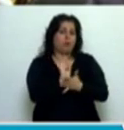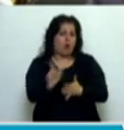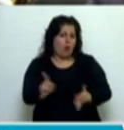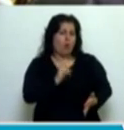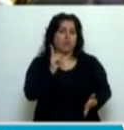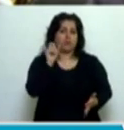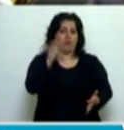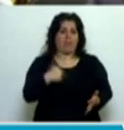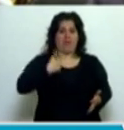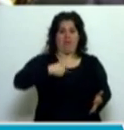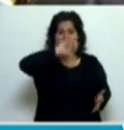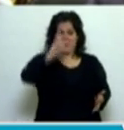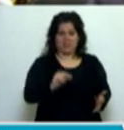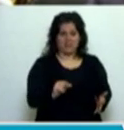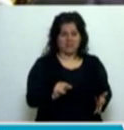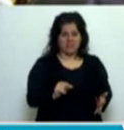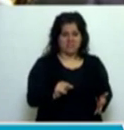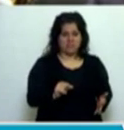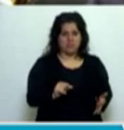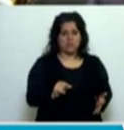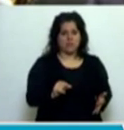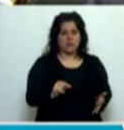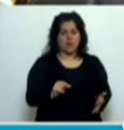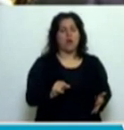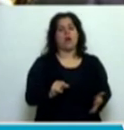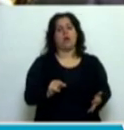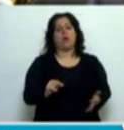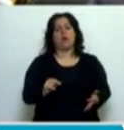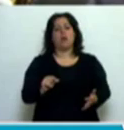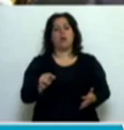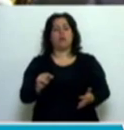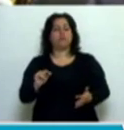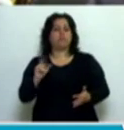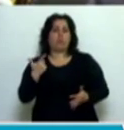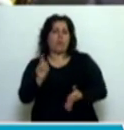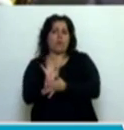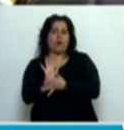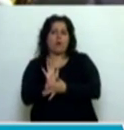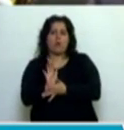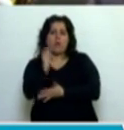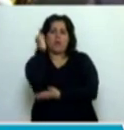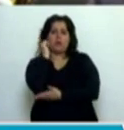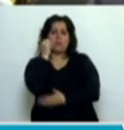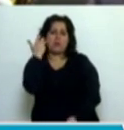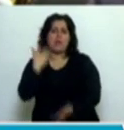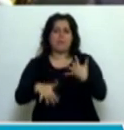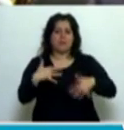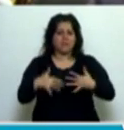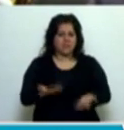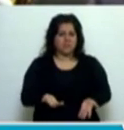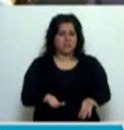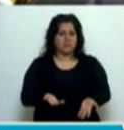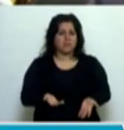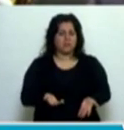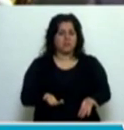Argentina, no hay más de economías emergentes, de una docena de economías